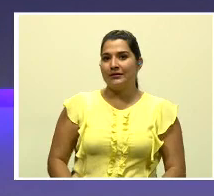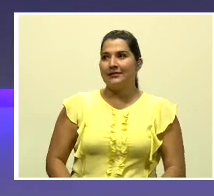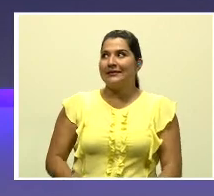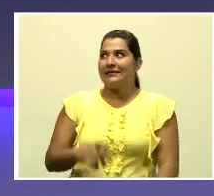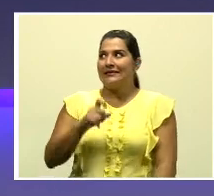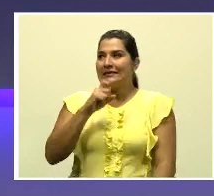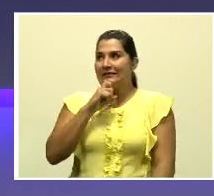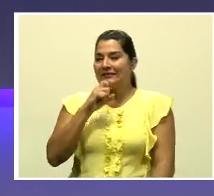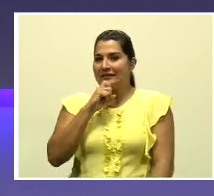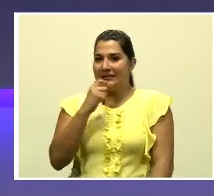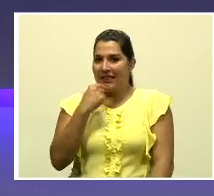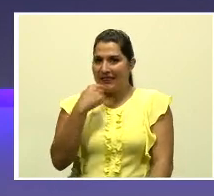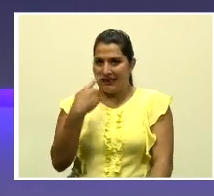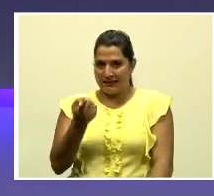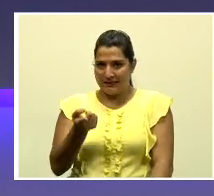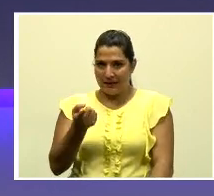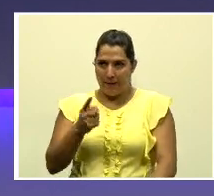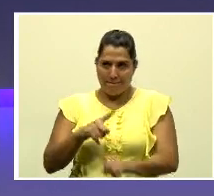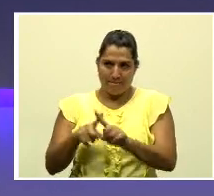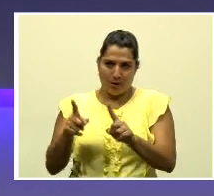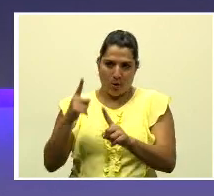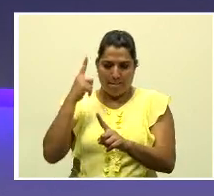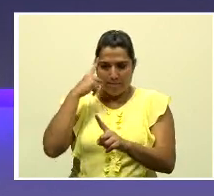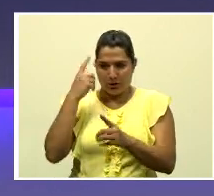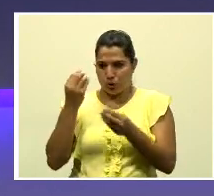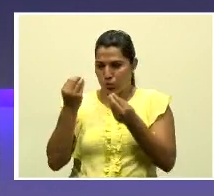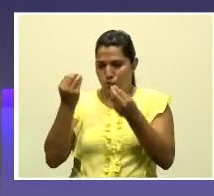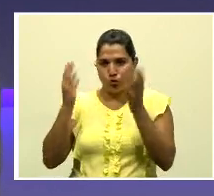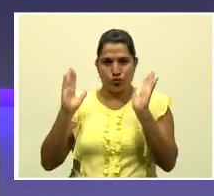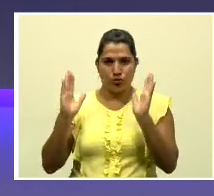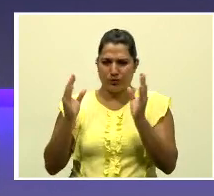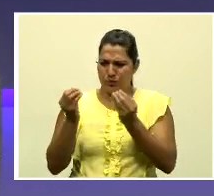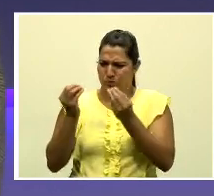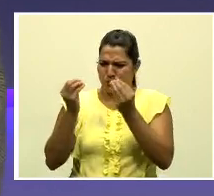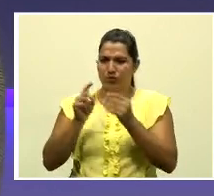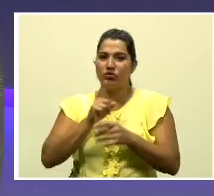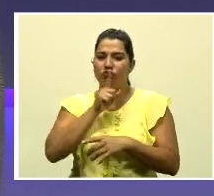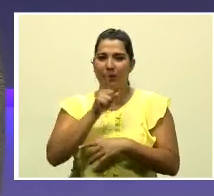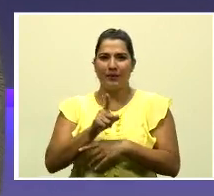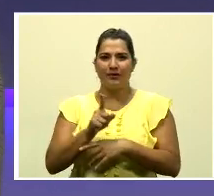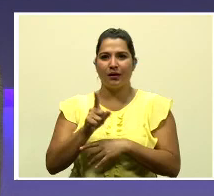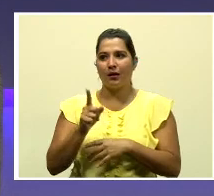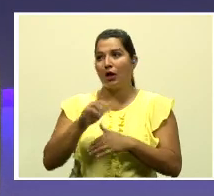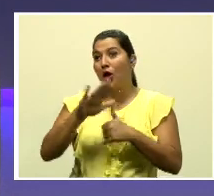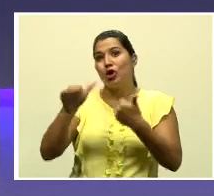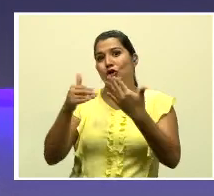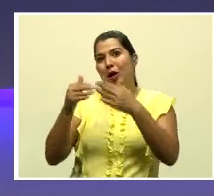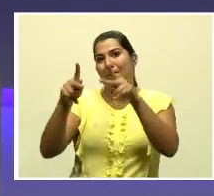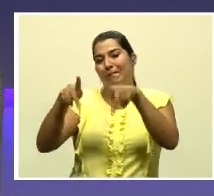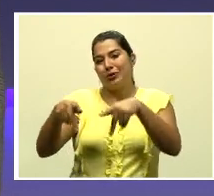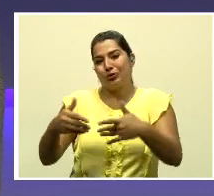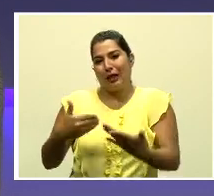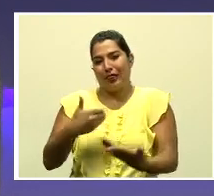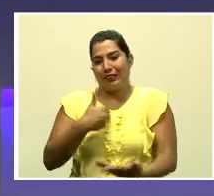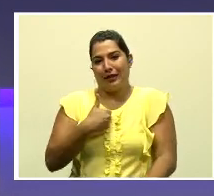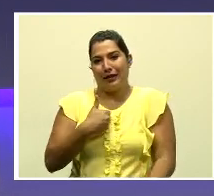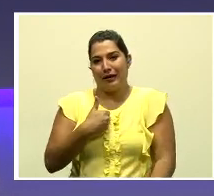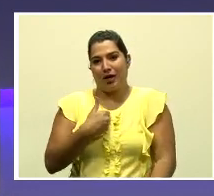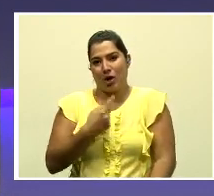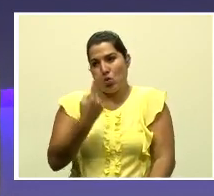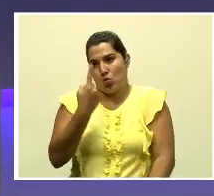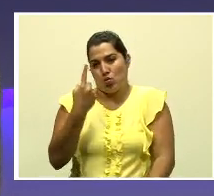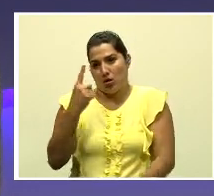Difícil decirlo, pero pienso que mucha, Ernesto, realmente muchísima. Imagínense que todo el mundo tiene prácticamente